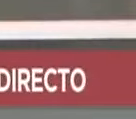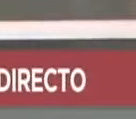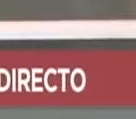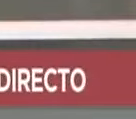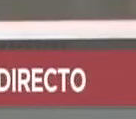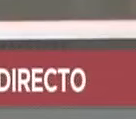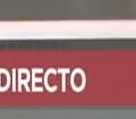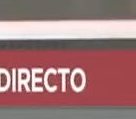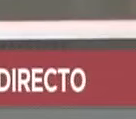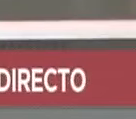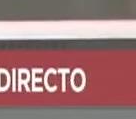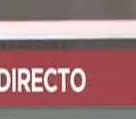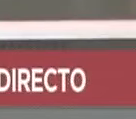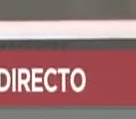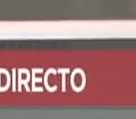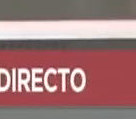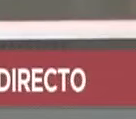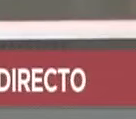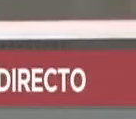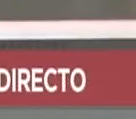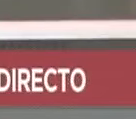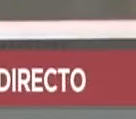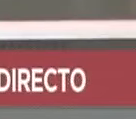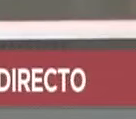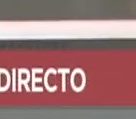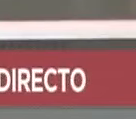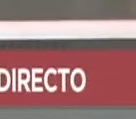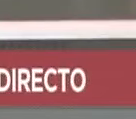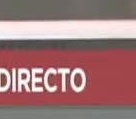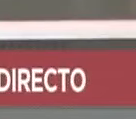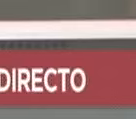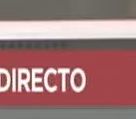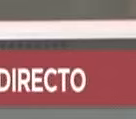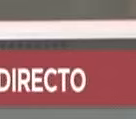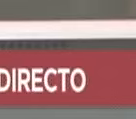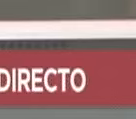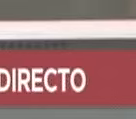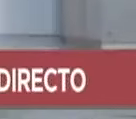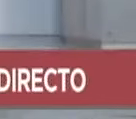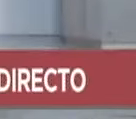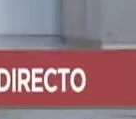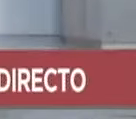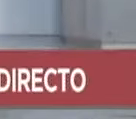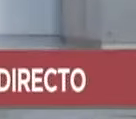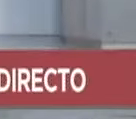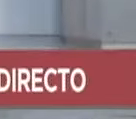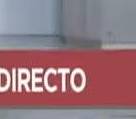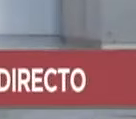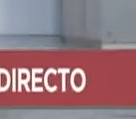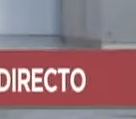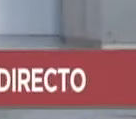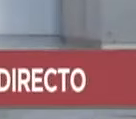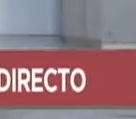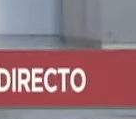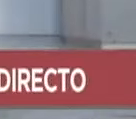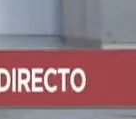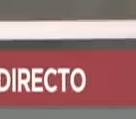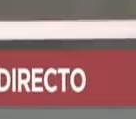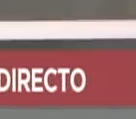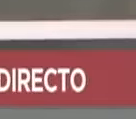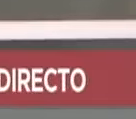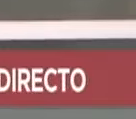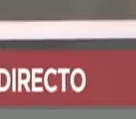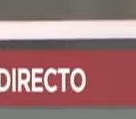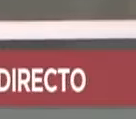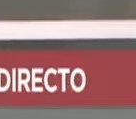Infante en exclusiva para 360, Juan Eduardo Romero. Ya estamos llegando a la recta final de la entrevista, creo que nos quedó pero muchísimo por hablar, pero tú sabes cómo